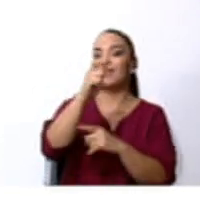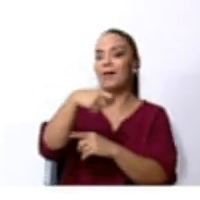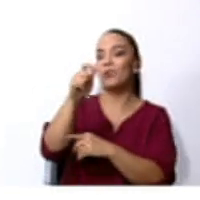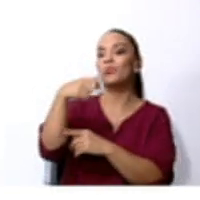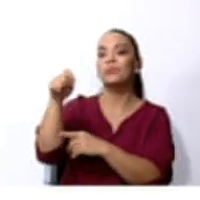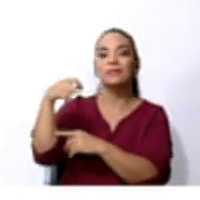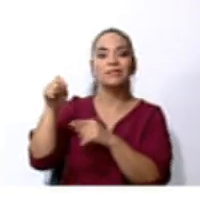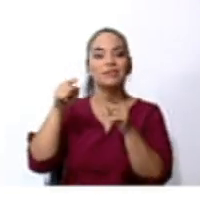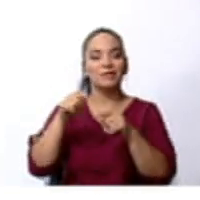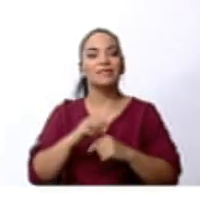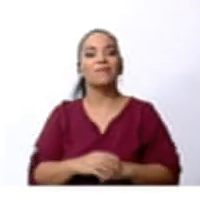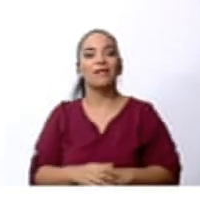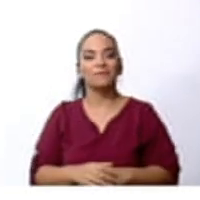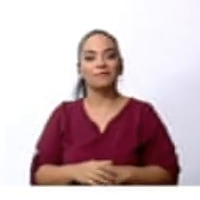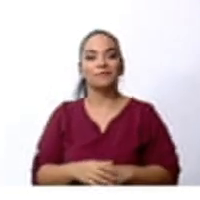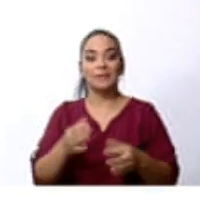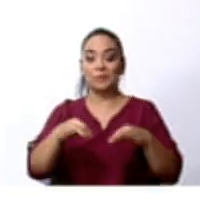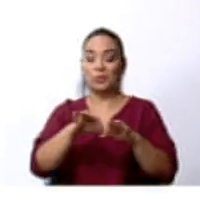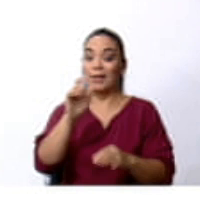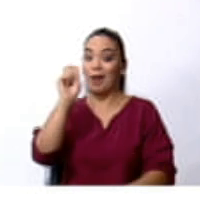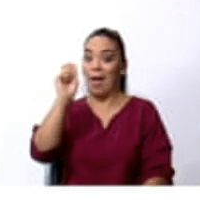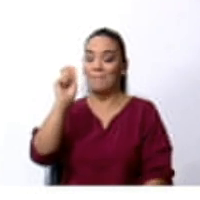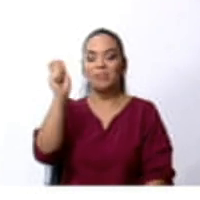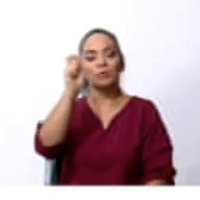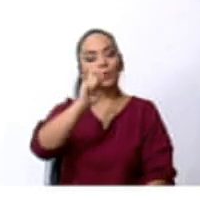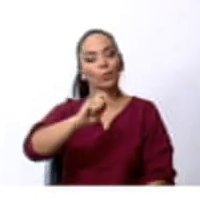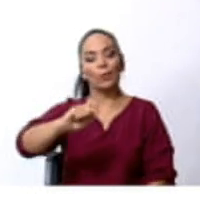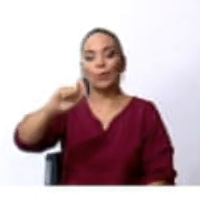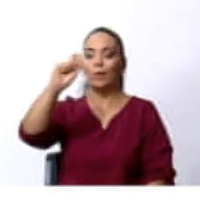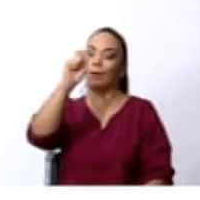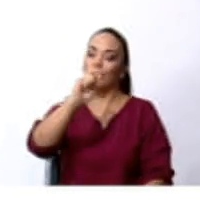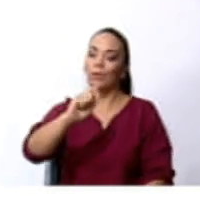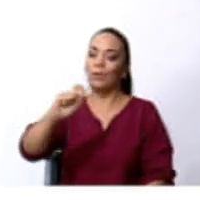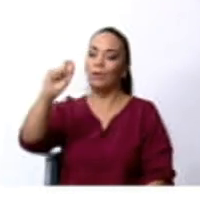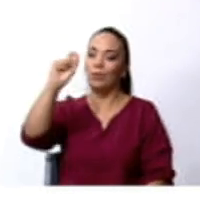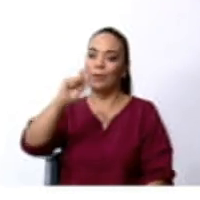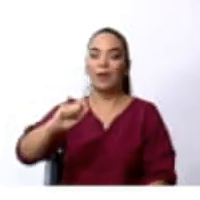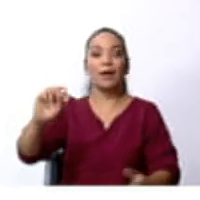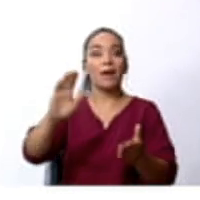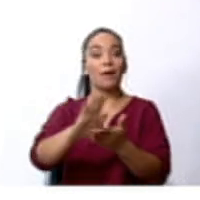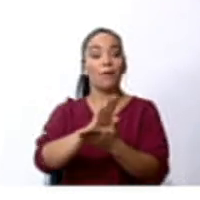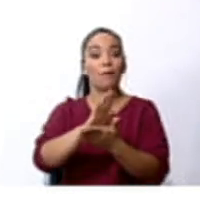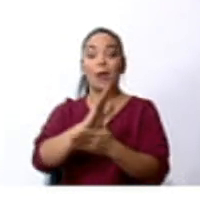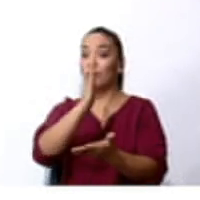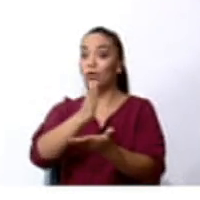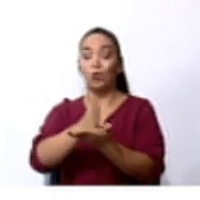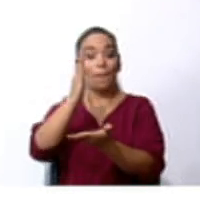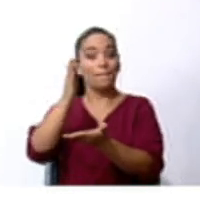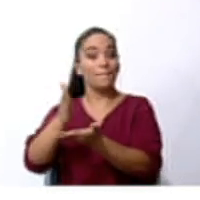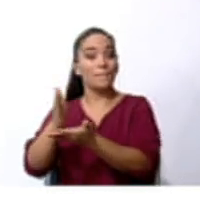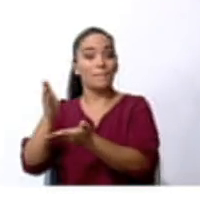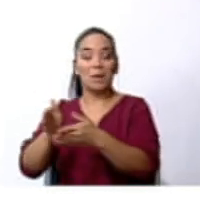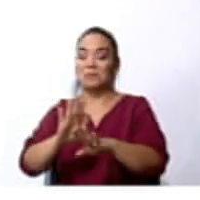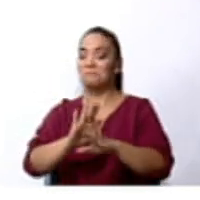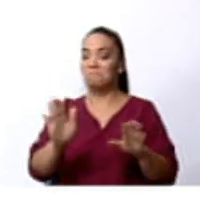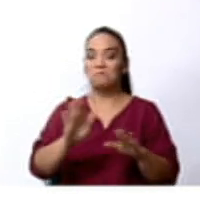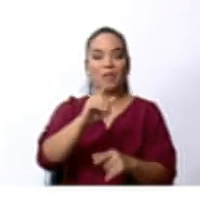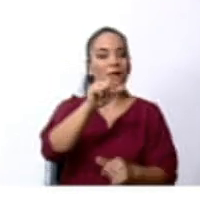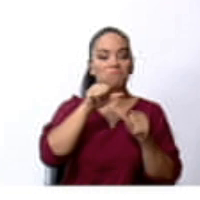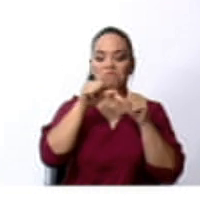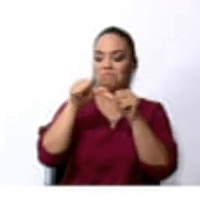cursiva. Ese lápiz que fluye a lo largo del papel sin paradas frecuentes dentro de